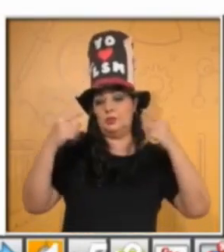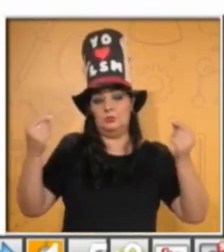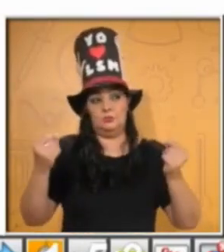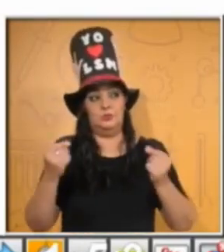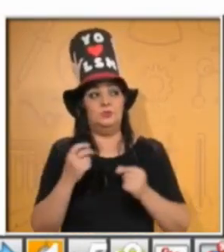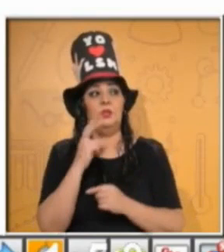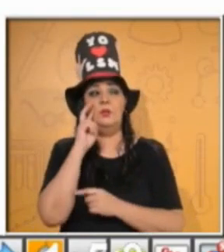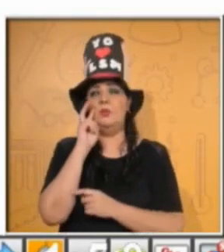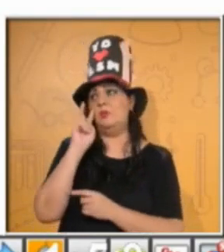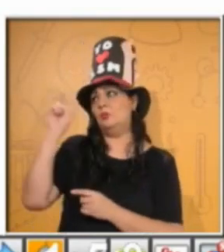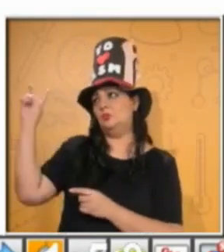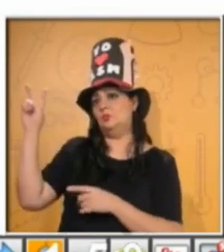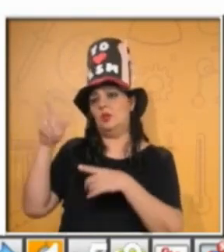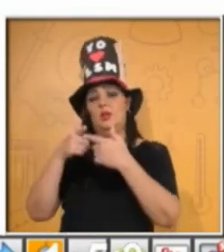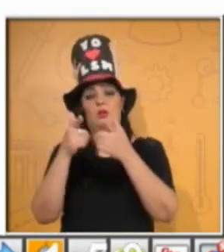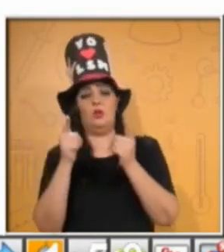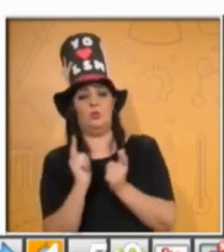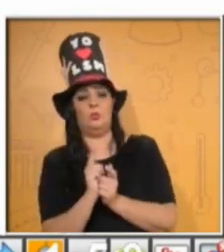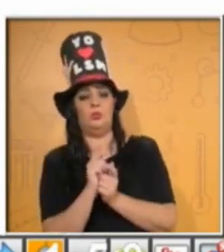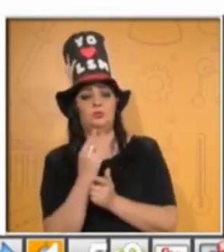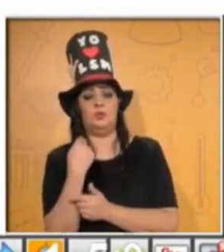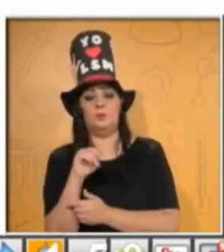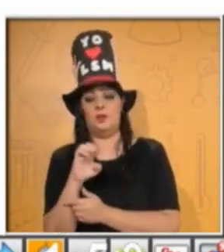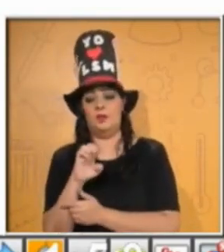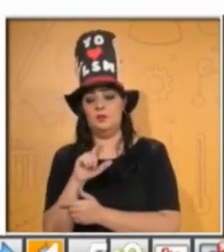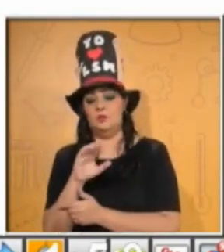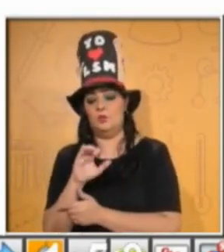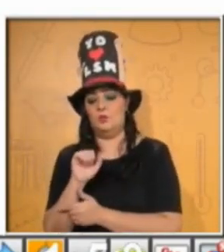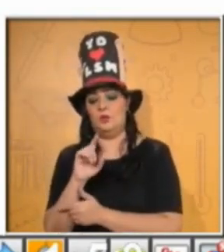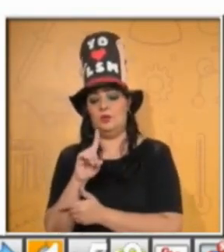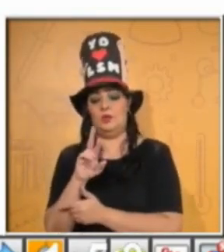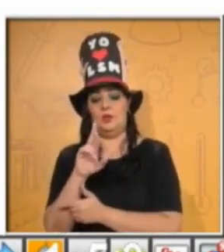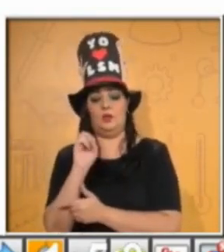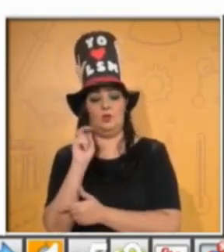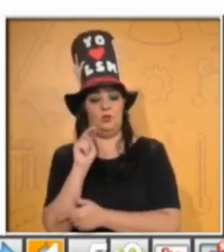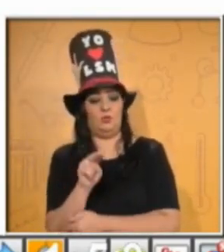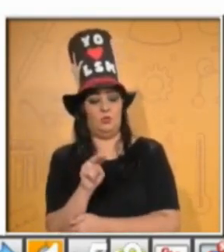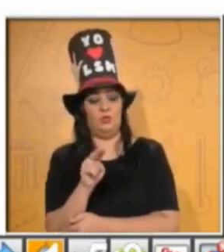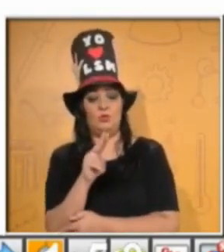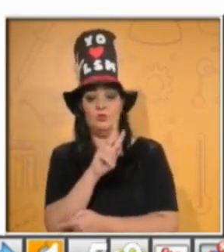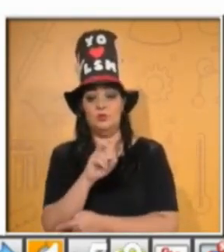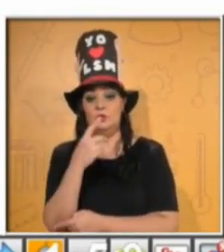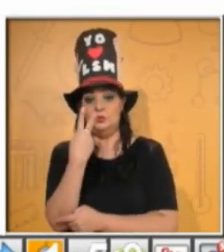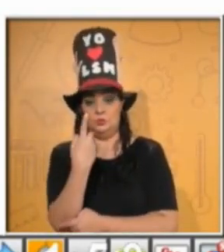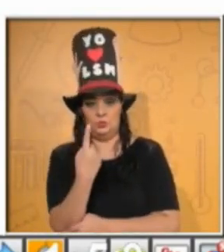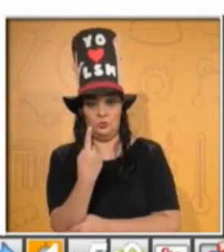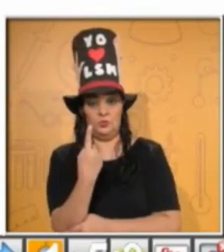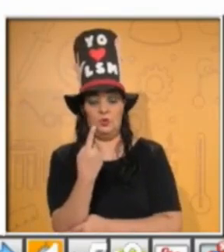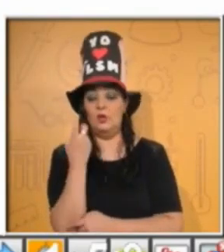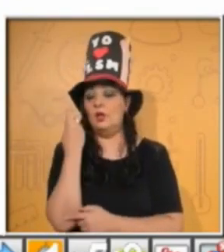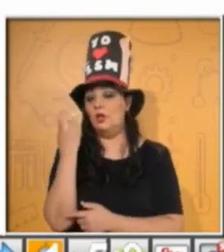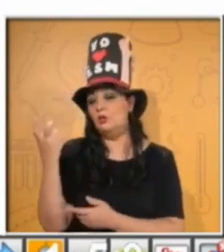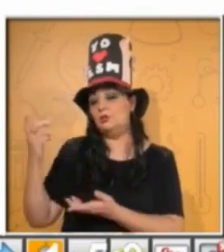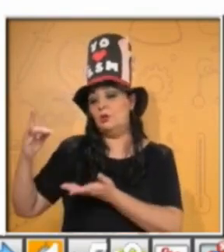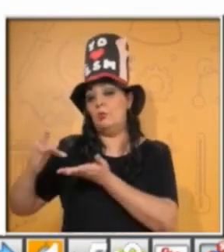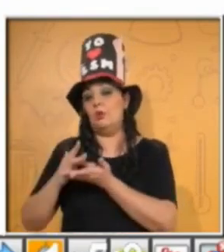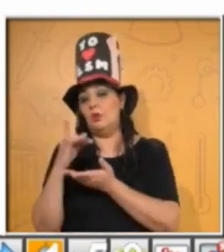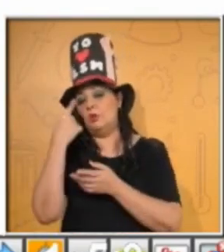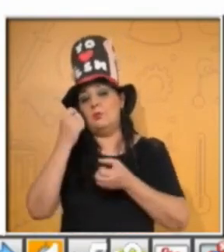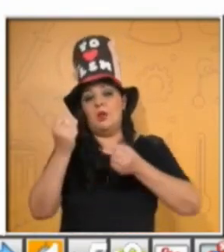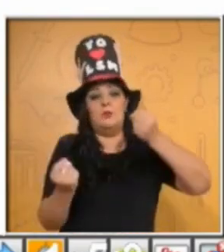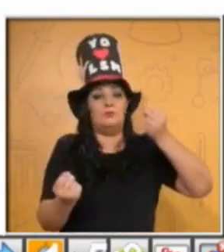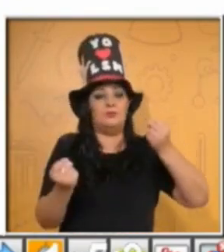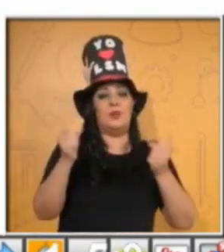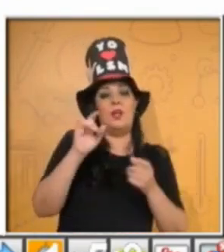Escuadrón 201, que es de la manera que intervino directamente México en la Segunda Guerra Mundial. Entonces,